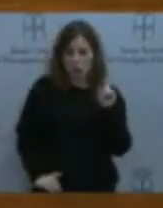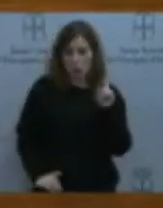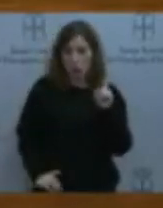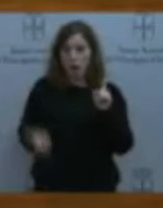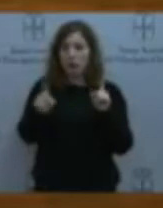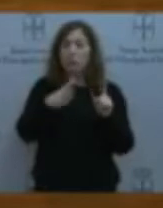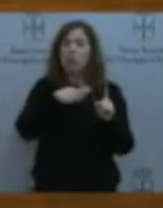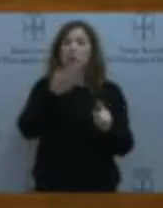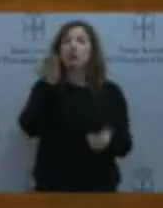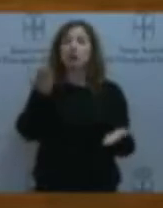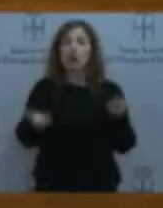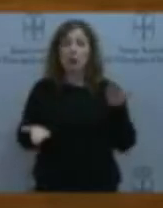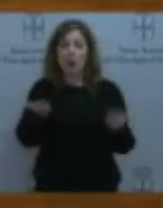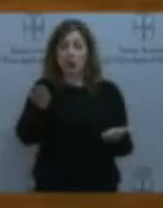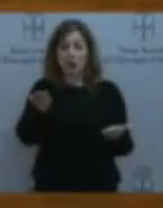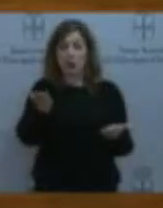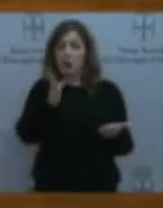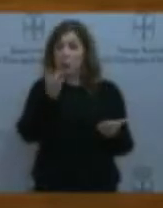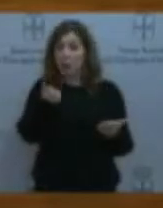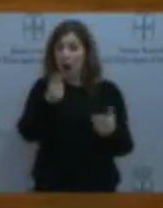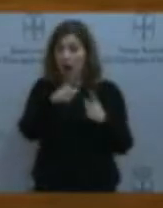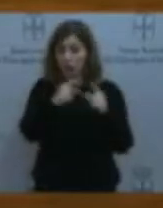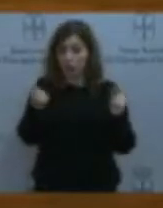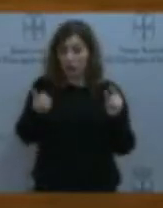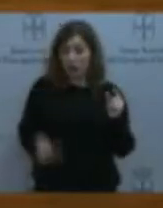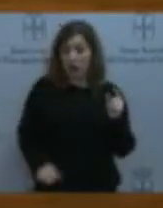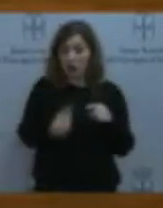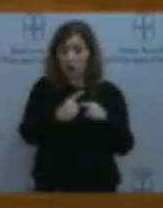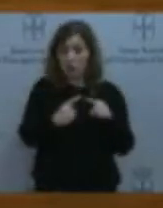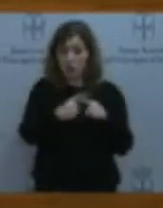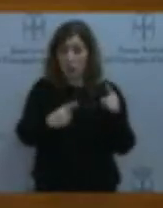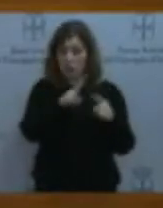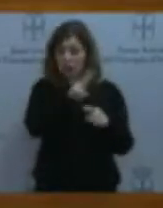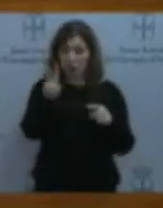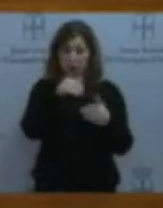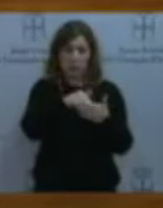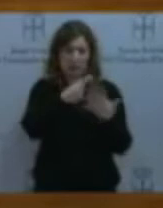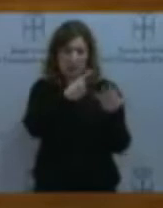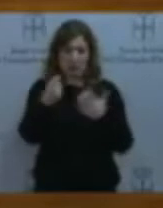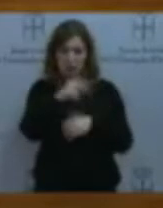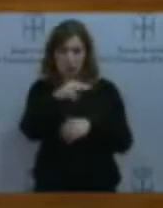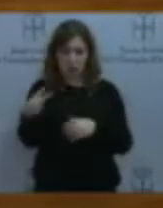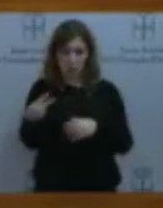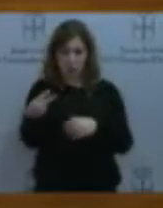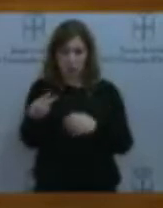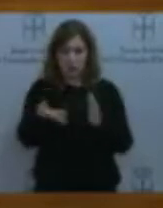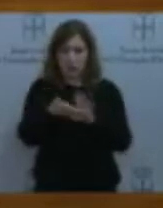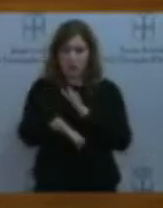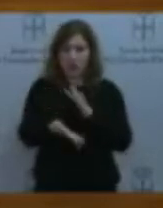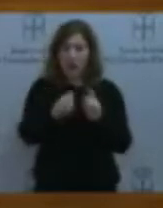podemos comparar, porque claro, Asturias tiene un salario medio de 22.000 euros, 22.600. Es decir, es de los más altos de